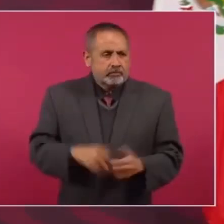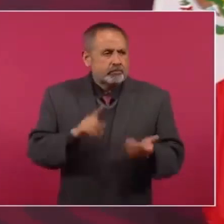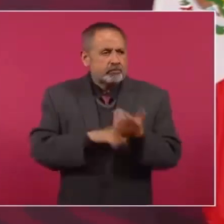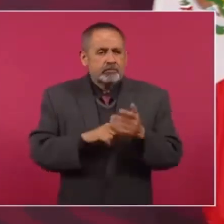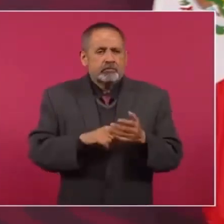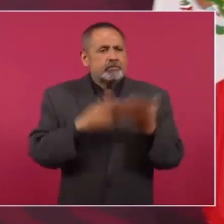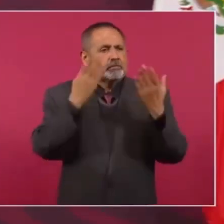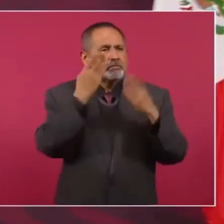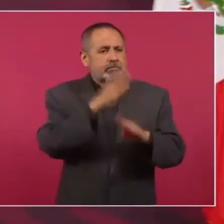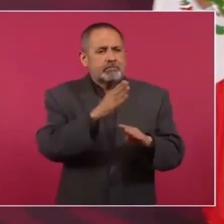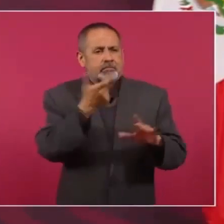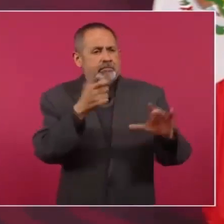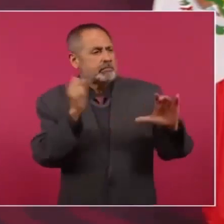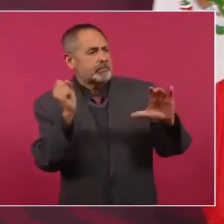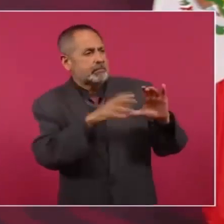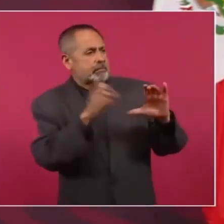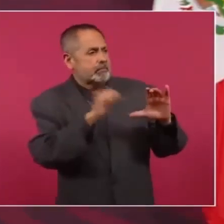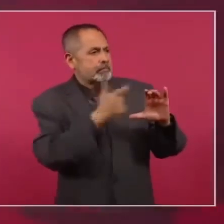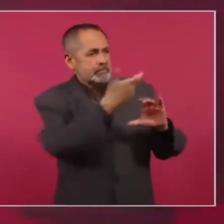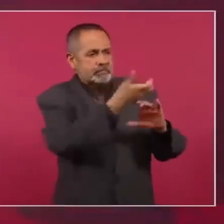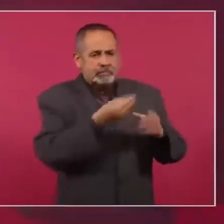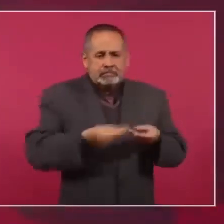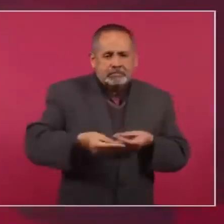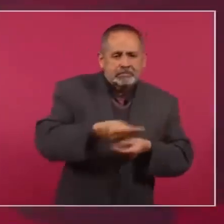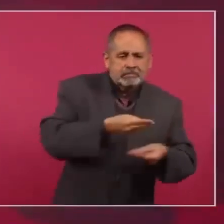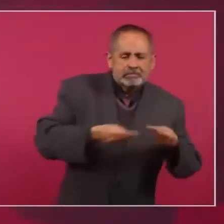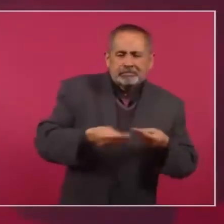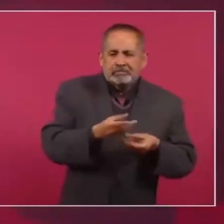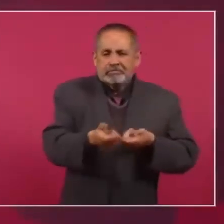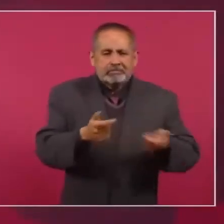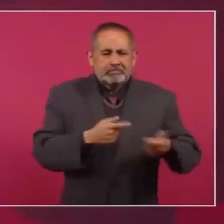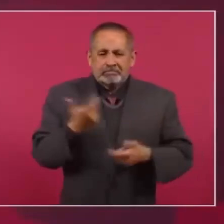fideicomisos, con sueldos elevadísimos,